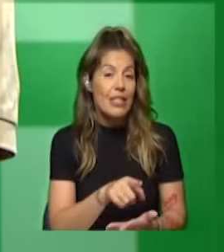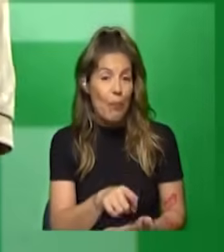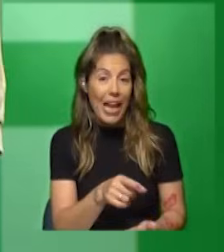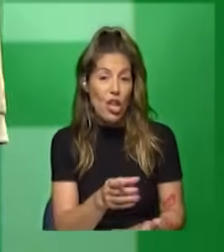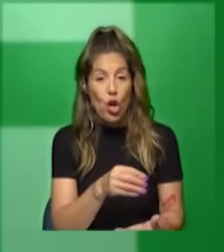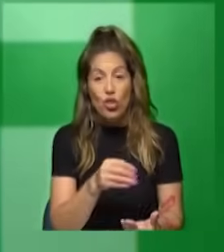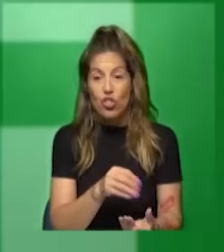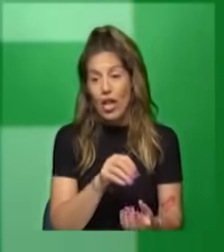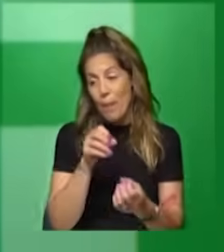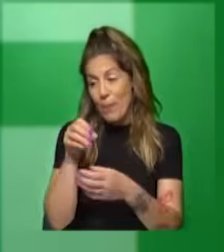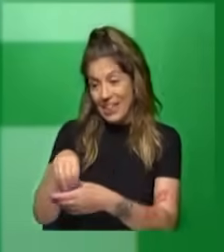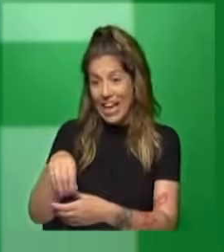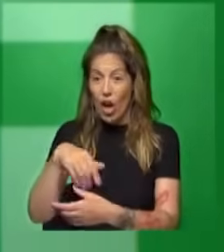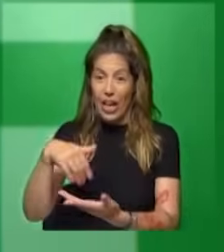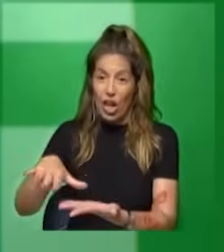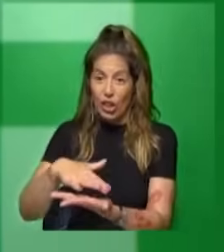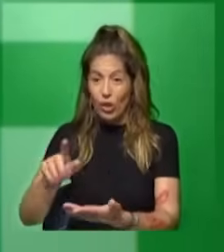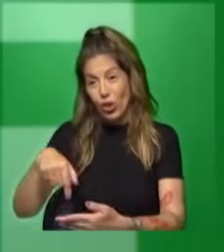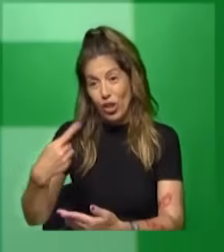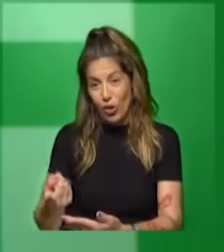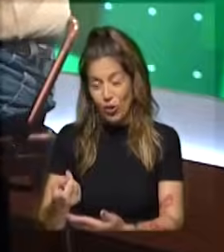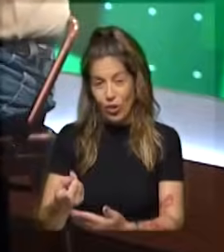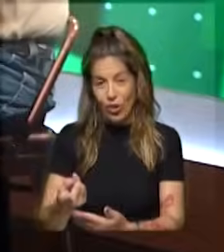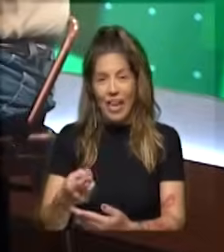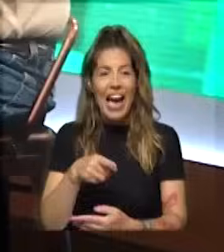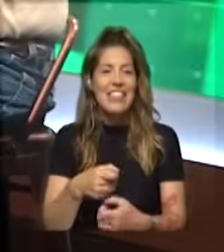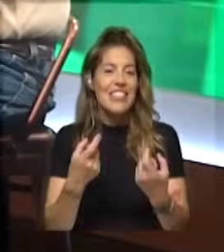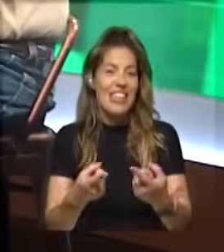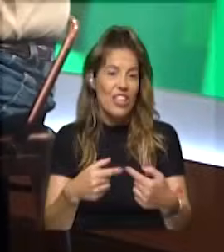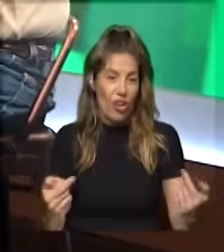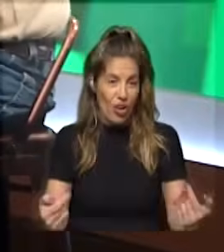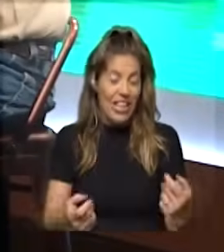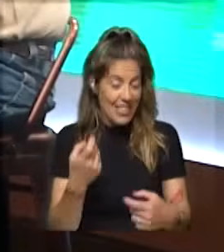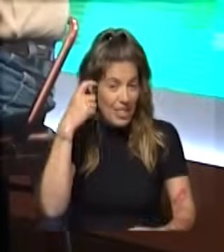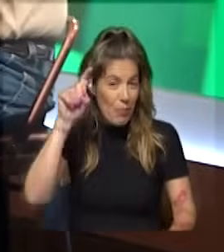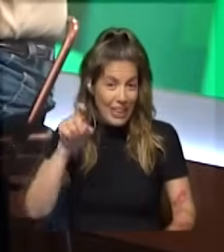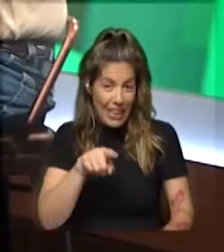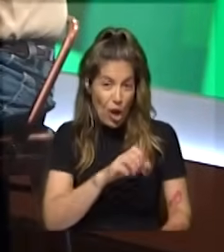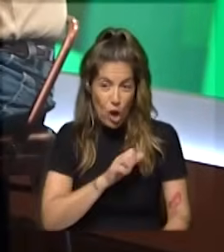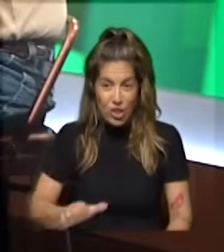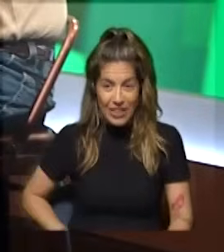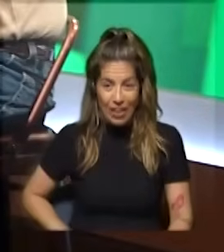se meta con el territorio de los demás. Básicamente, así se establecieron las cosas. Así se inventó la cosa. La